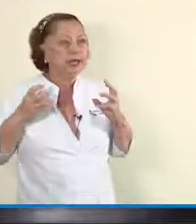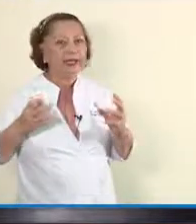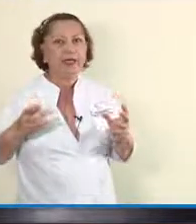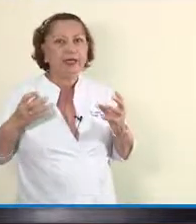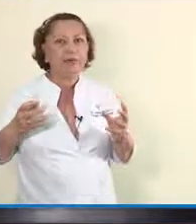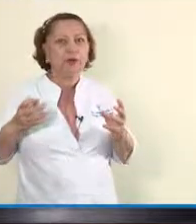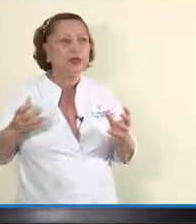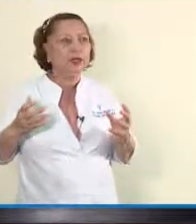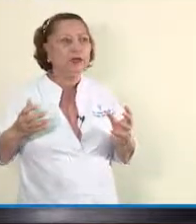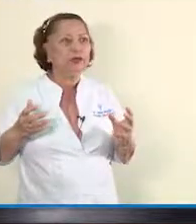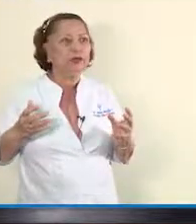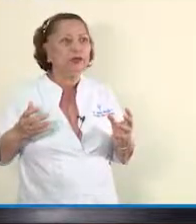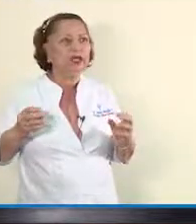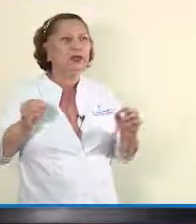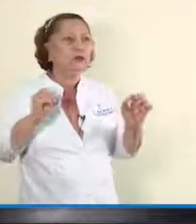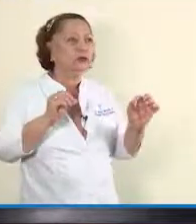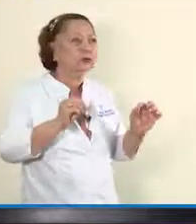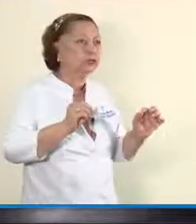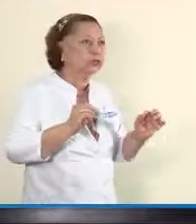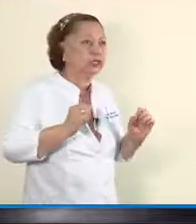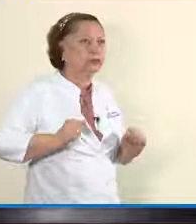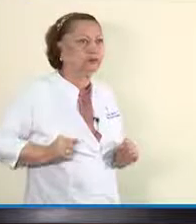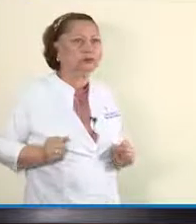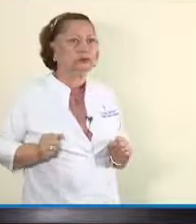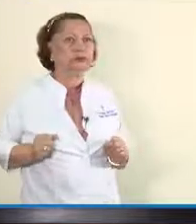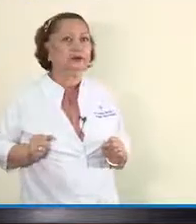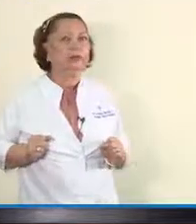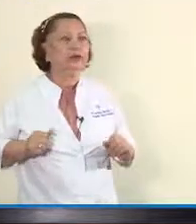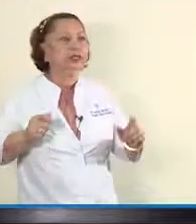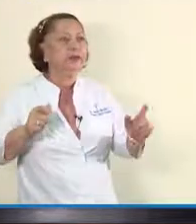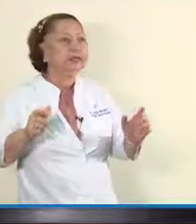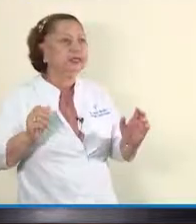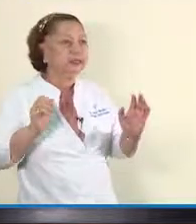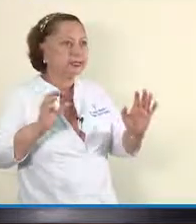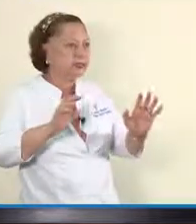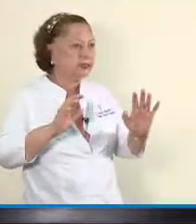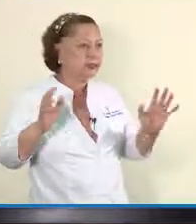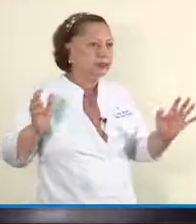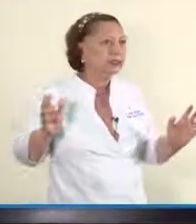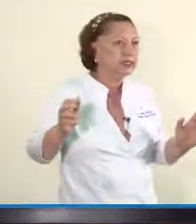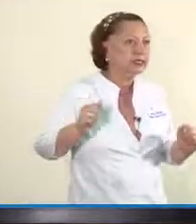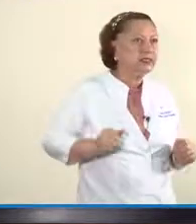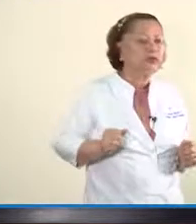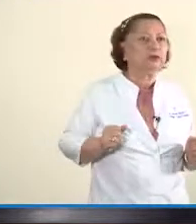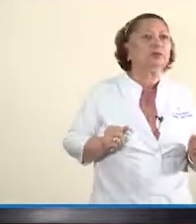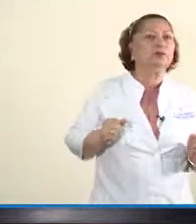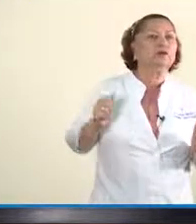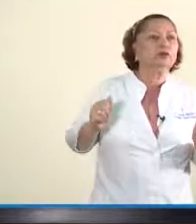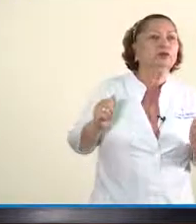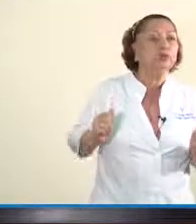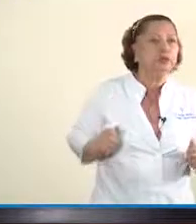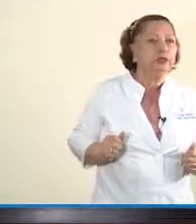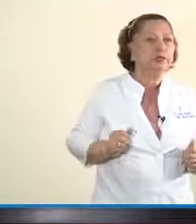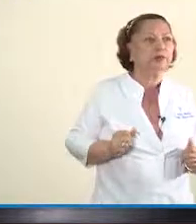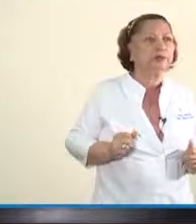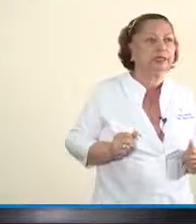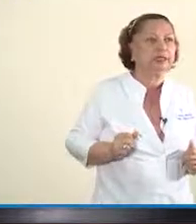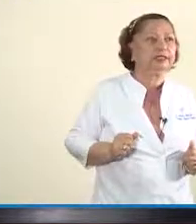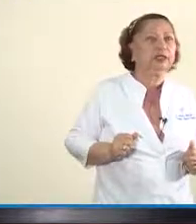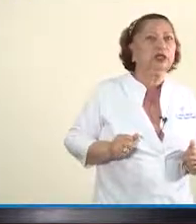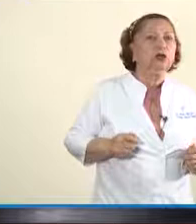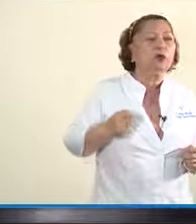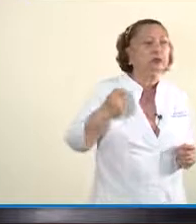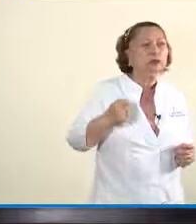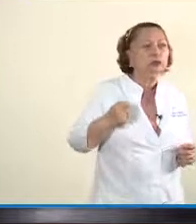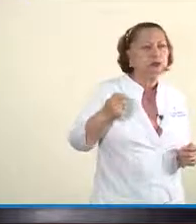debemos manejar por lo menos algunos conceptos. Pueden parecer sencillos, pero son muy